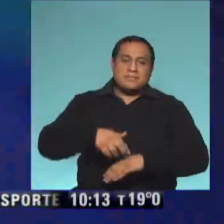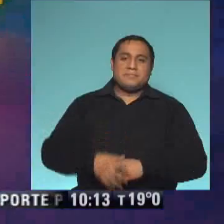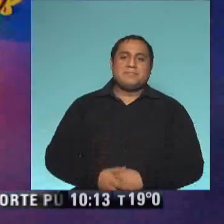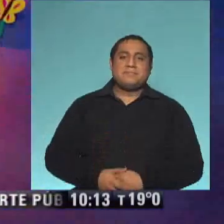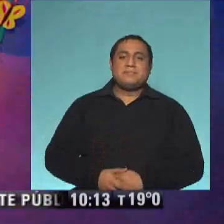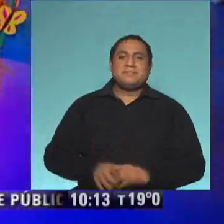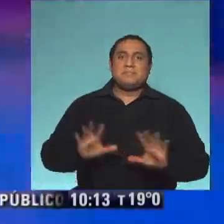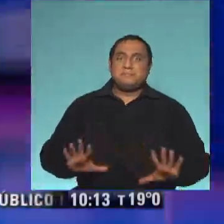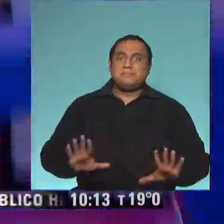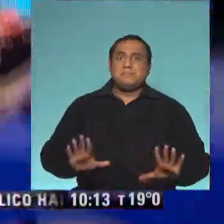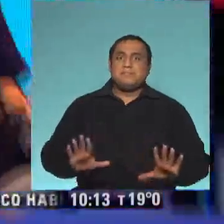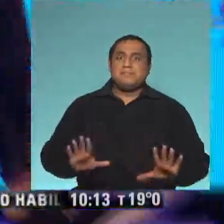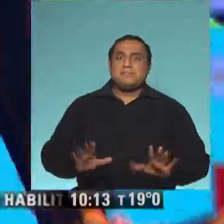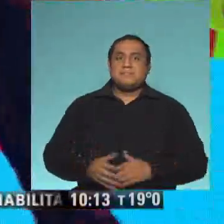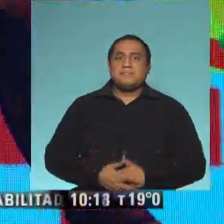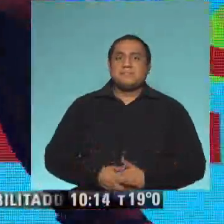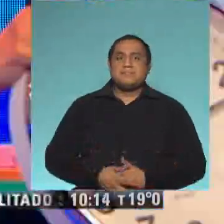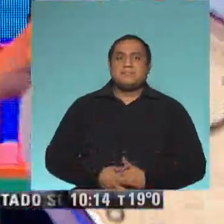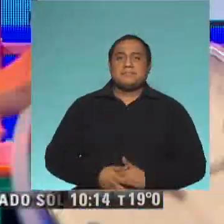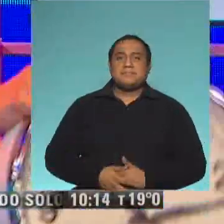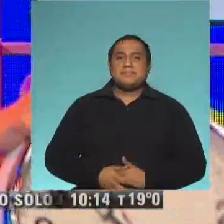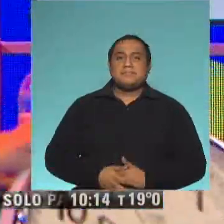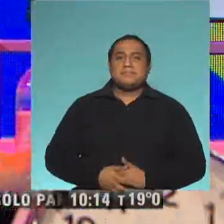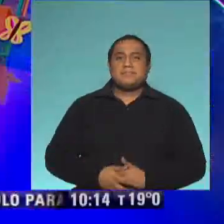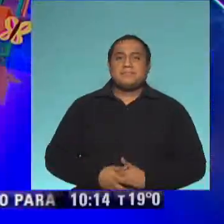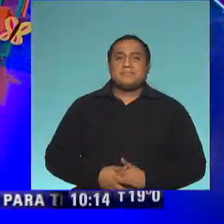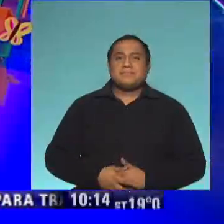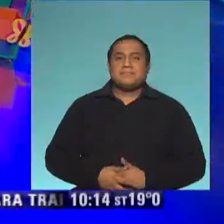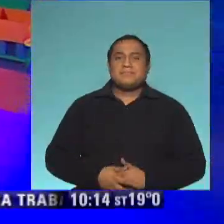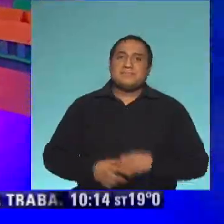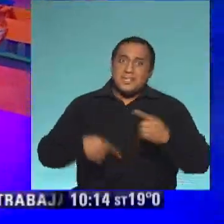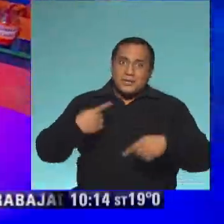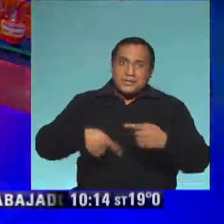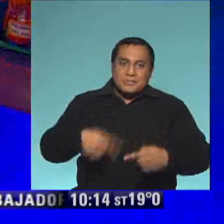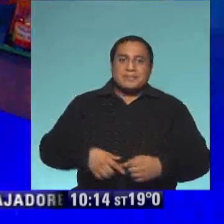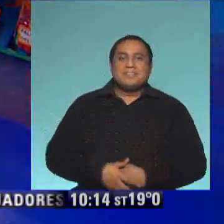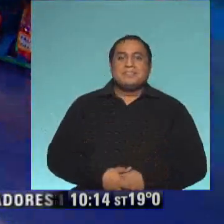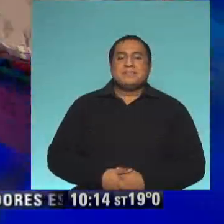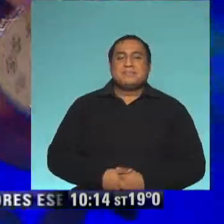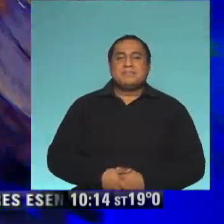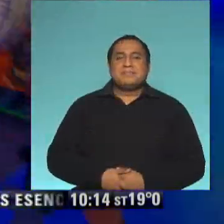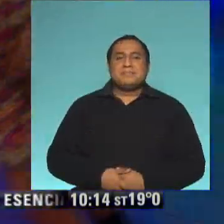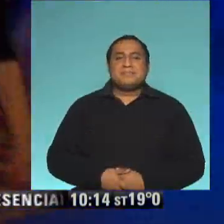¡Stop! ¡Stop me now! ¡Ay! ¡Sigue!